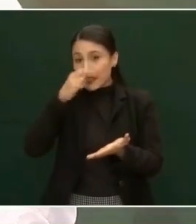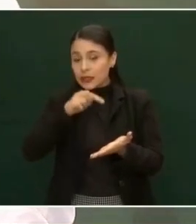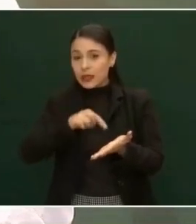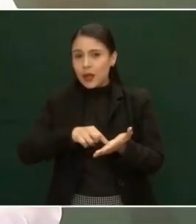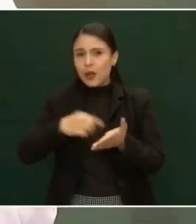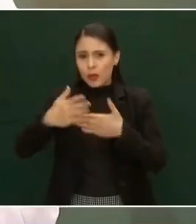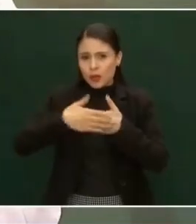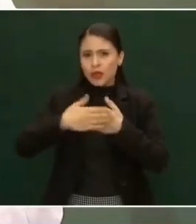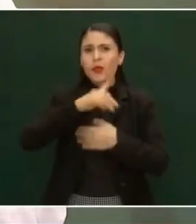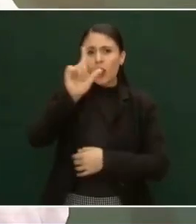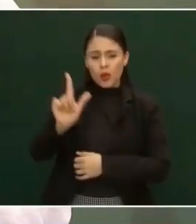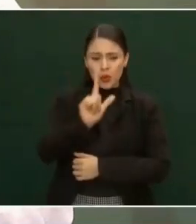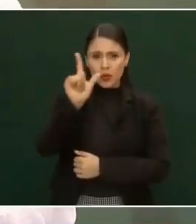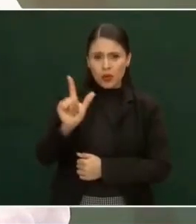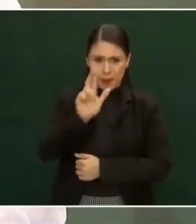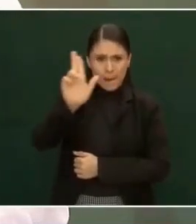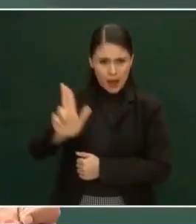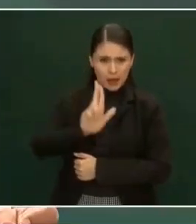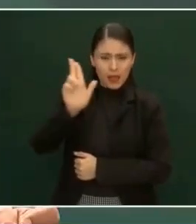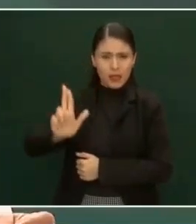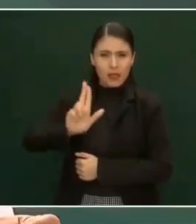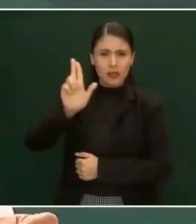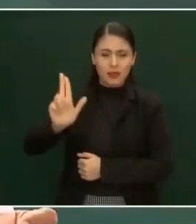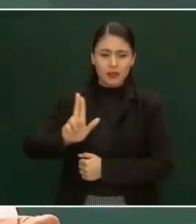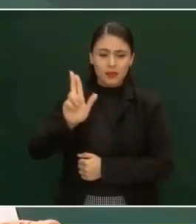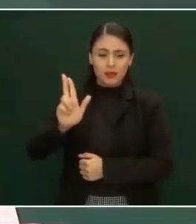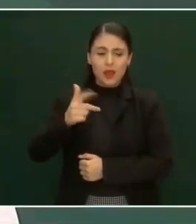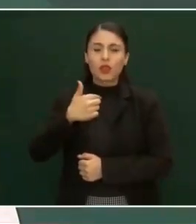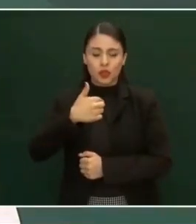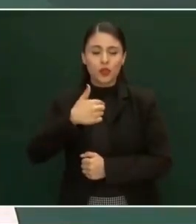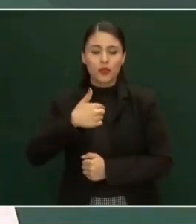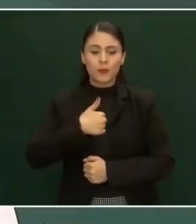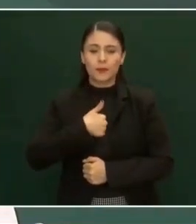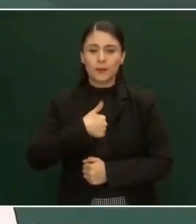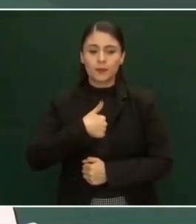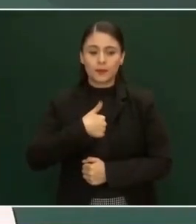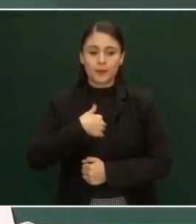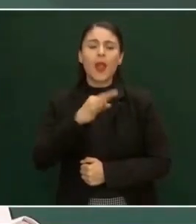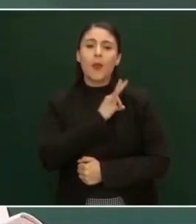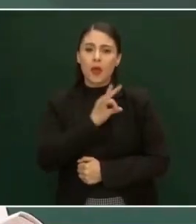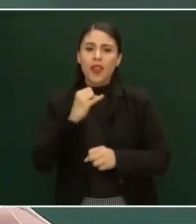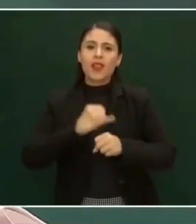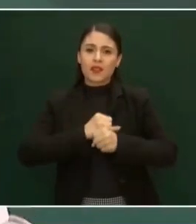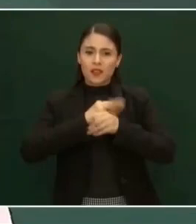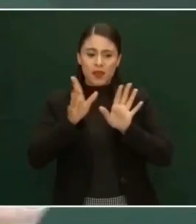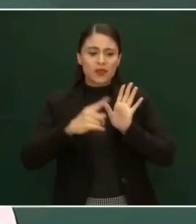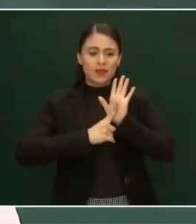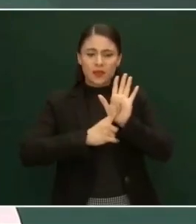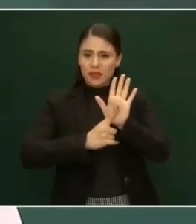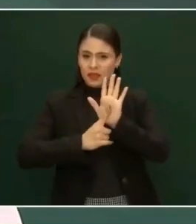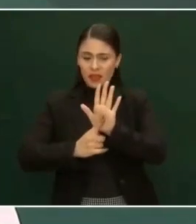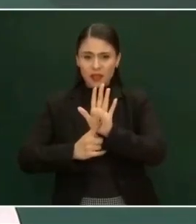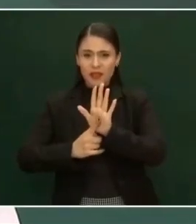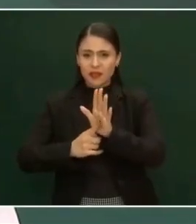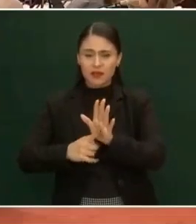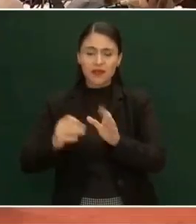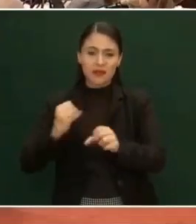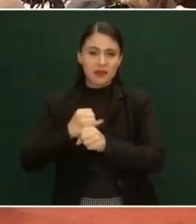el lunes o martes yo ya voy a poder informar al pueblo